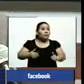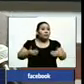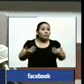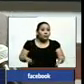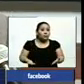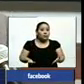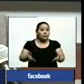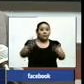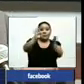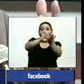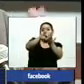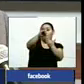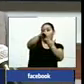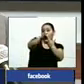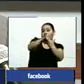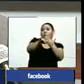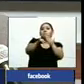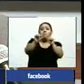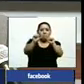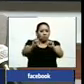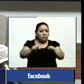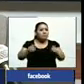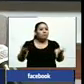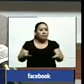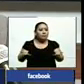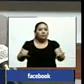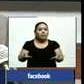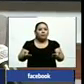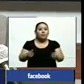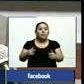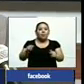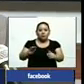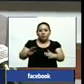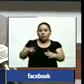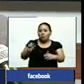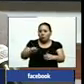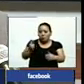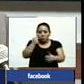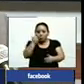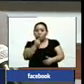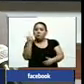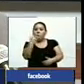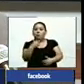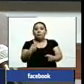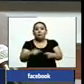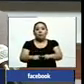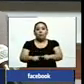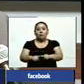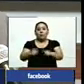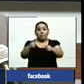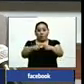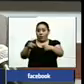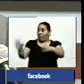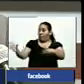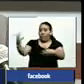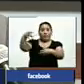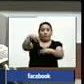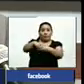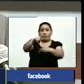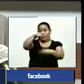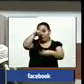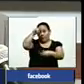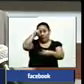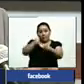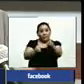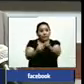los proyectos grandes pueden ser y muy prometedores, pero si se integran